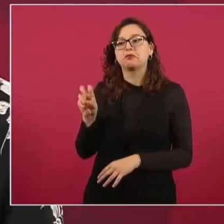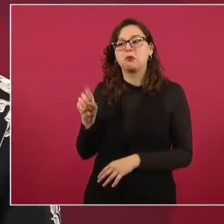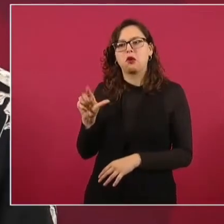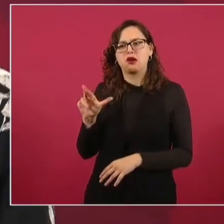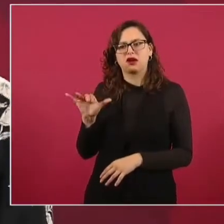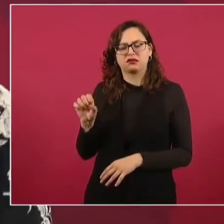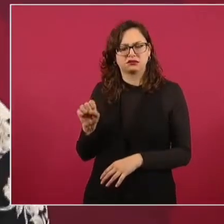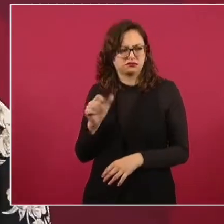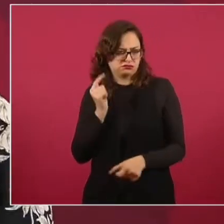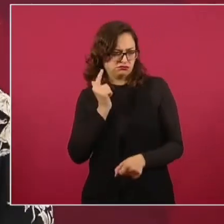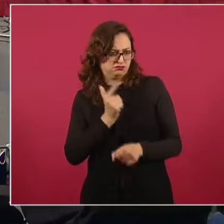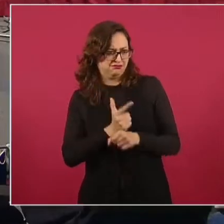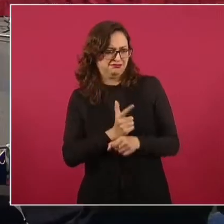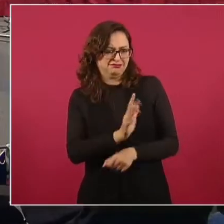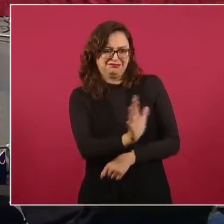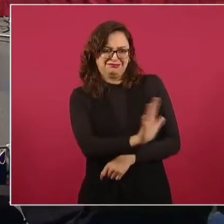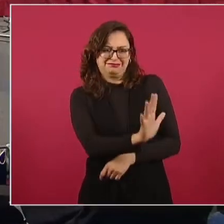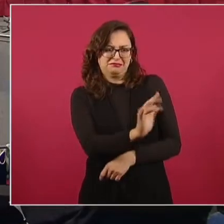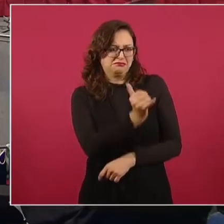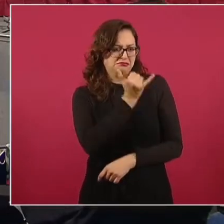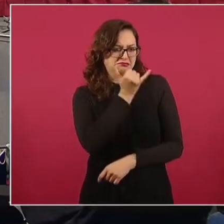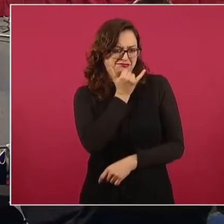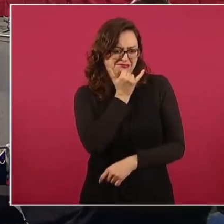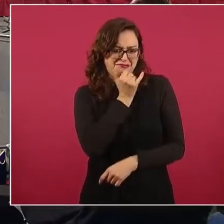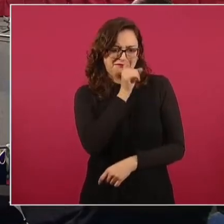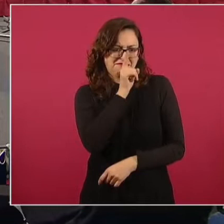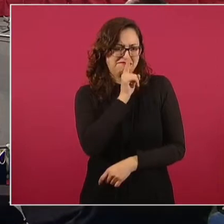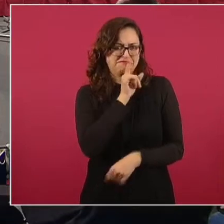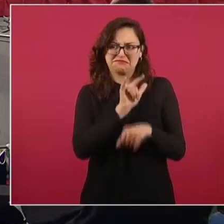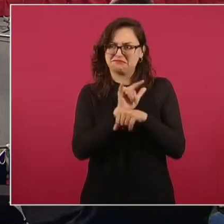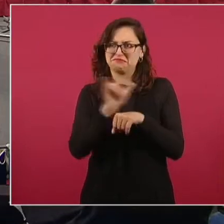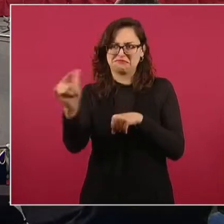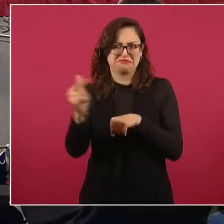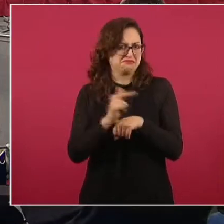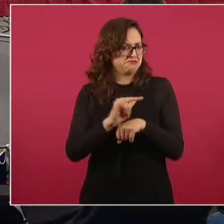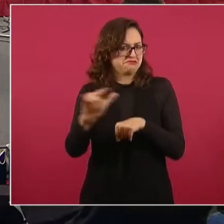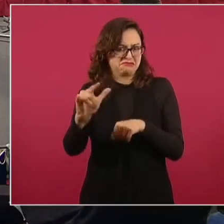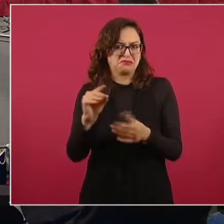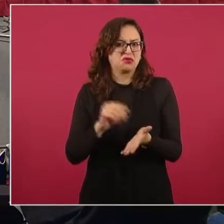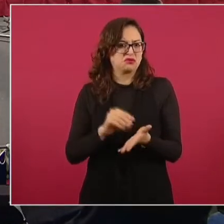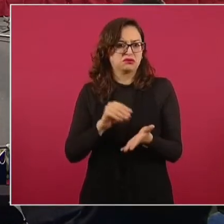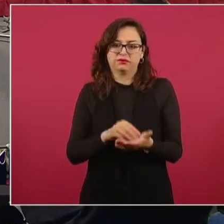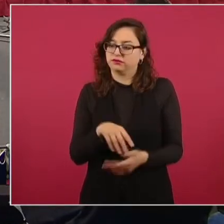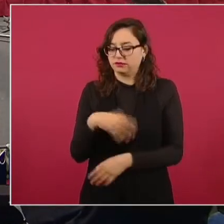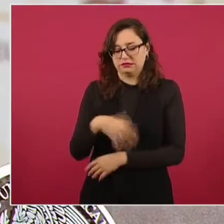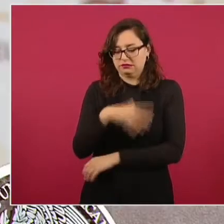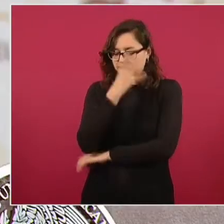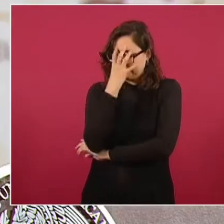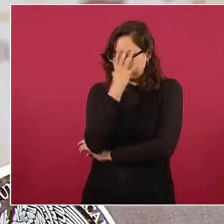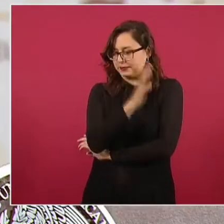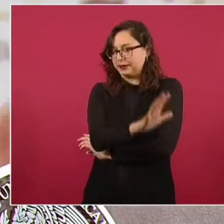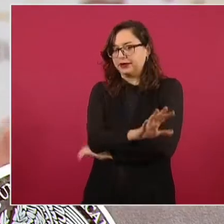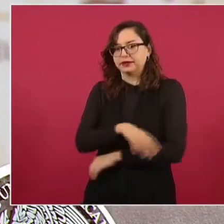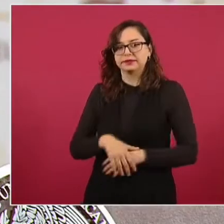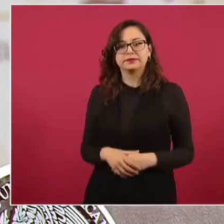desmintió, respondiendo que los vuelos estaban operando con normalidad. ¡Qué oso! Pero para la